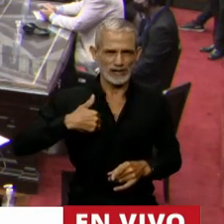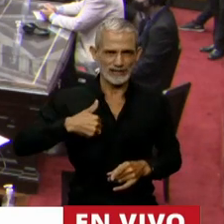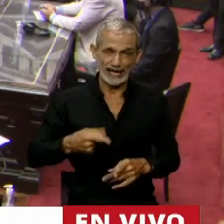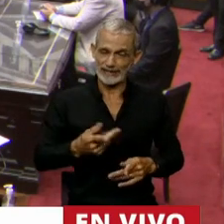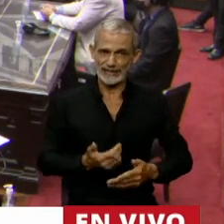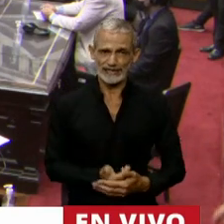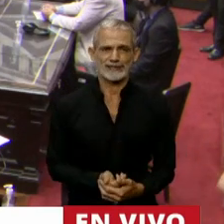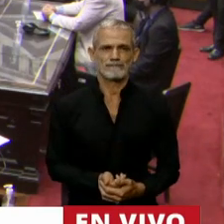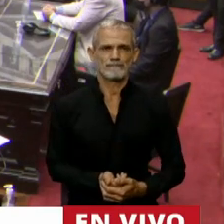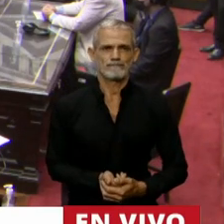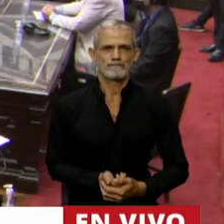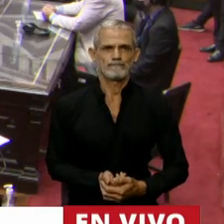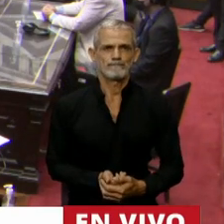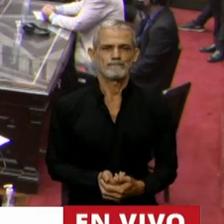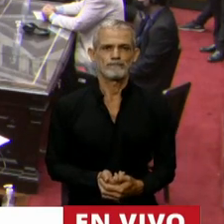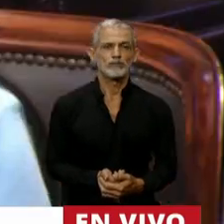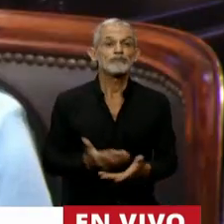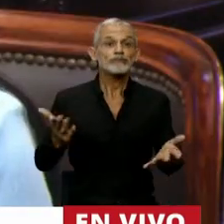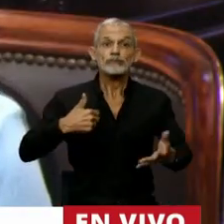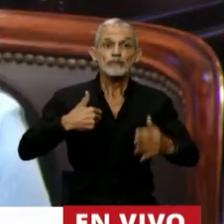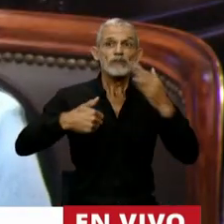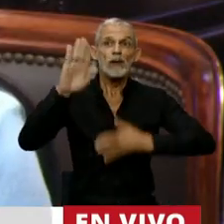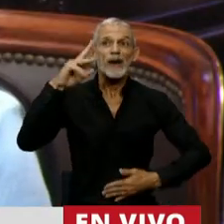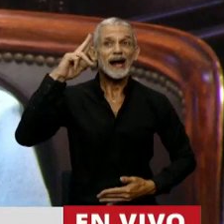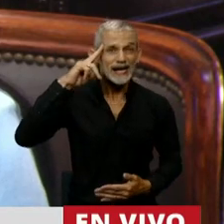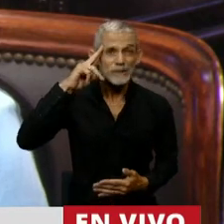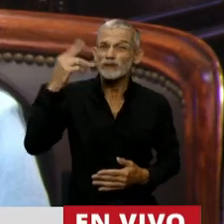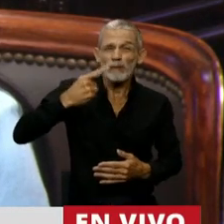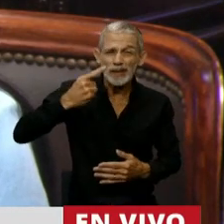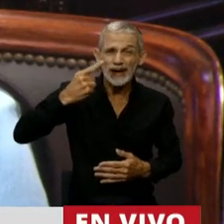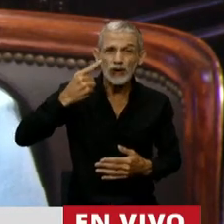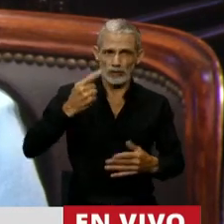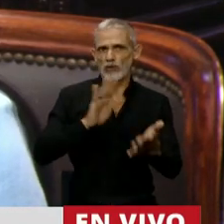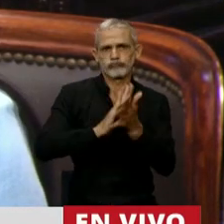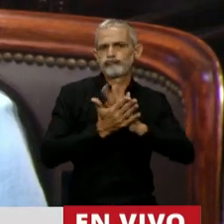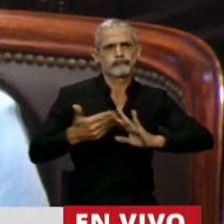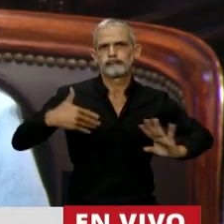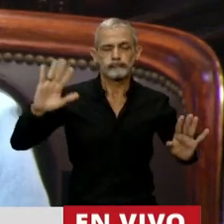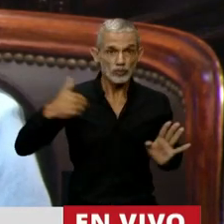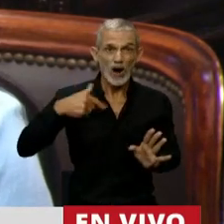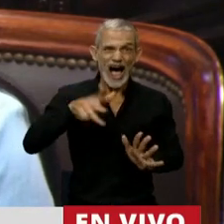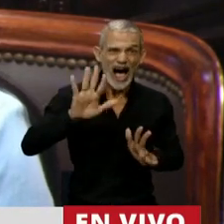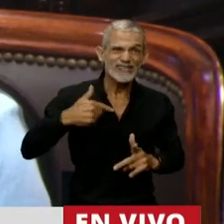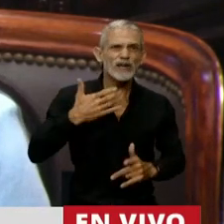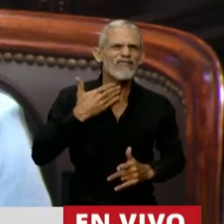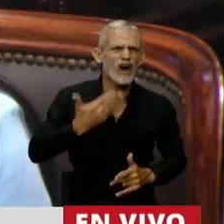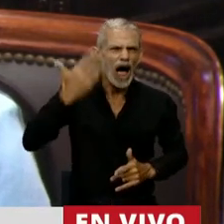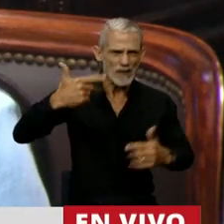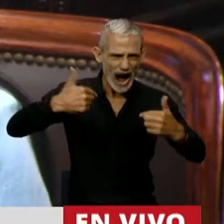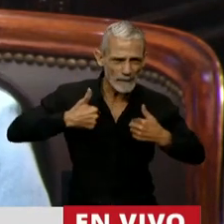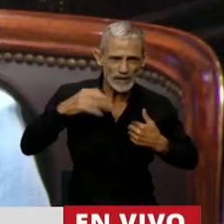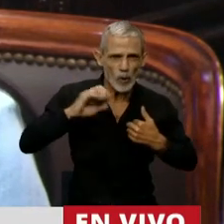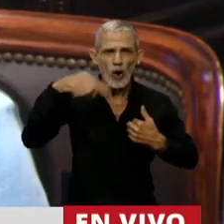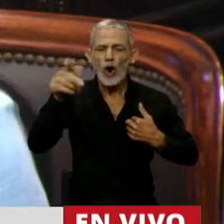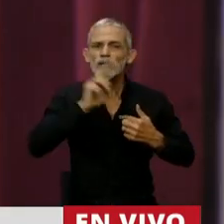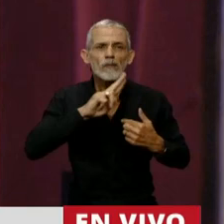argentinas, presidente. Mi mayor respeto primero es recíproco. Yo no merezco que usted levante la voz, ni a mí ni a